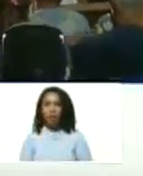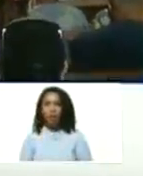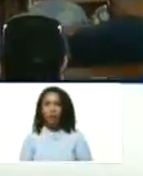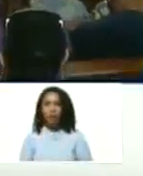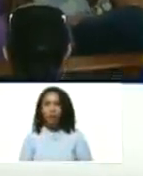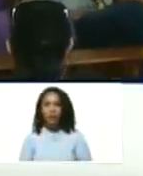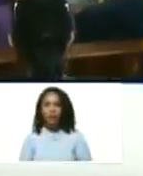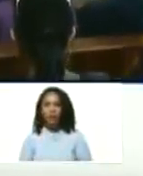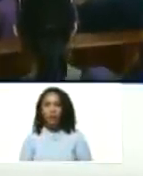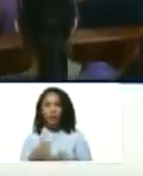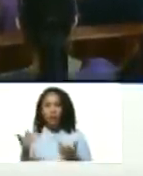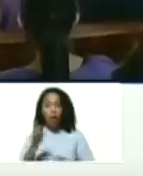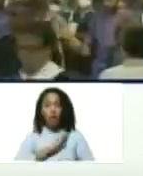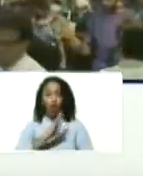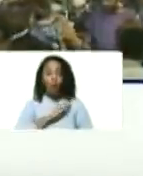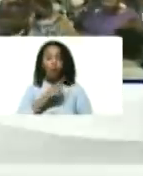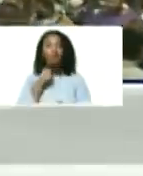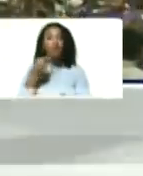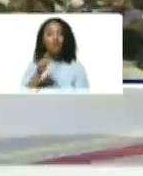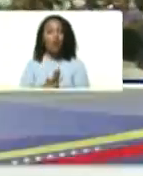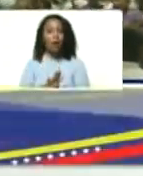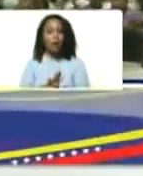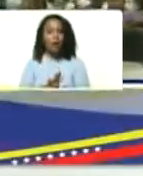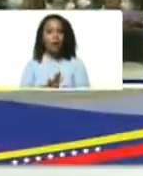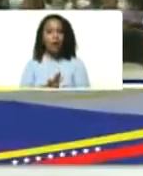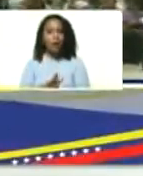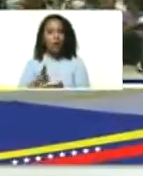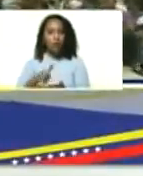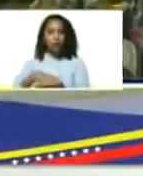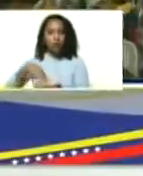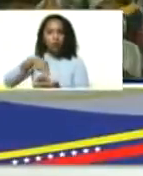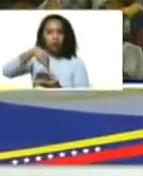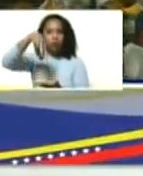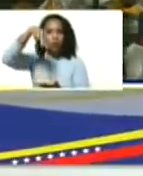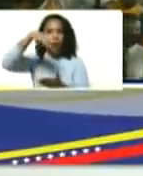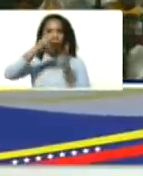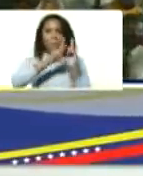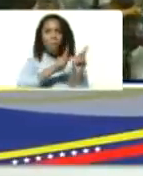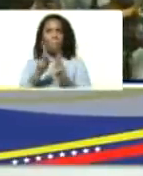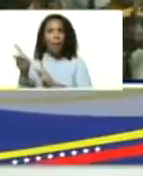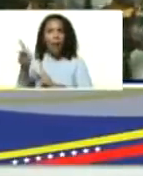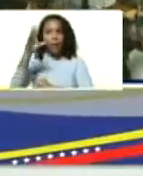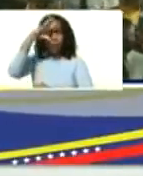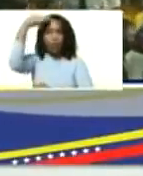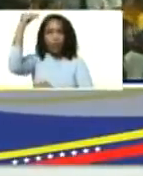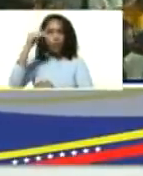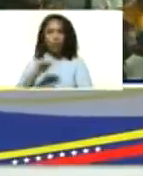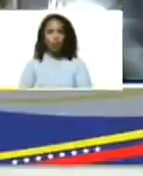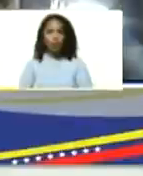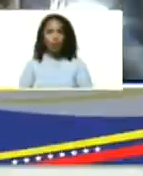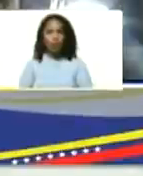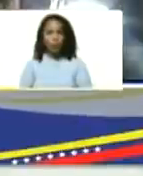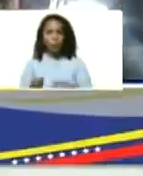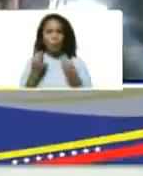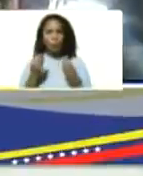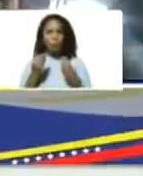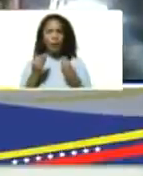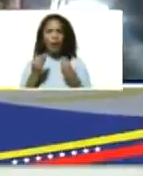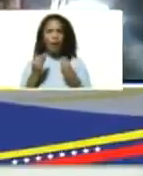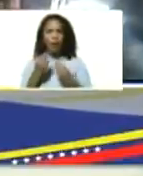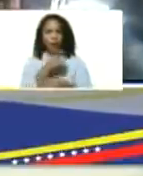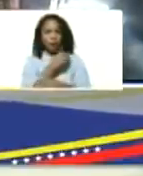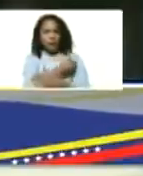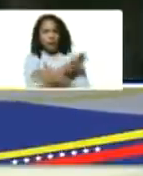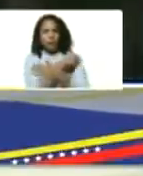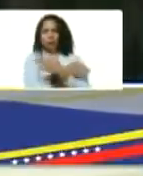así que su propia muerte y su resurrección era el plan de dios para sacudir a la